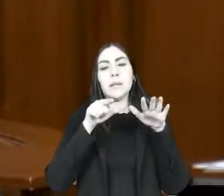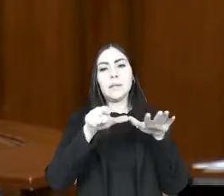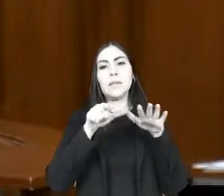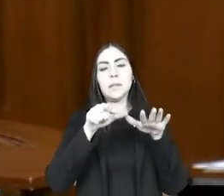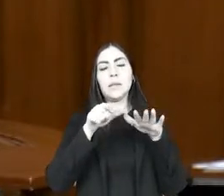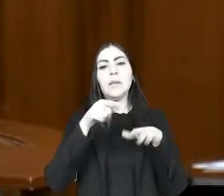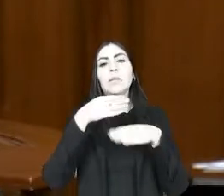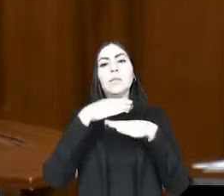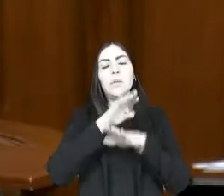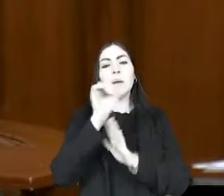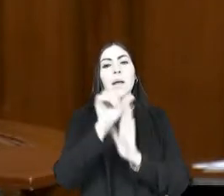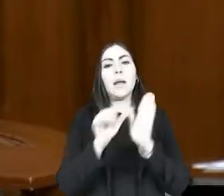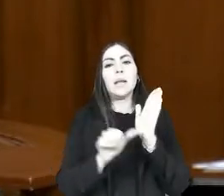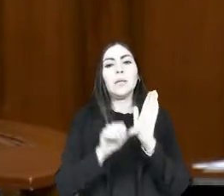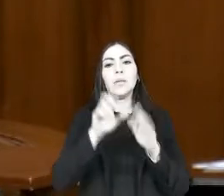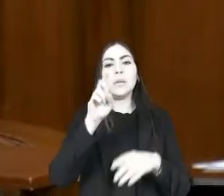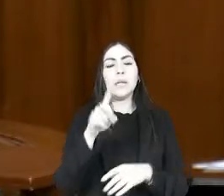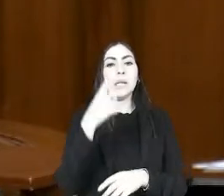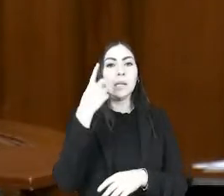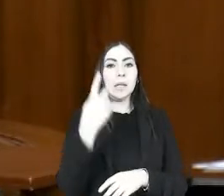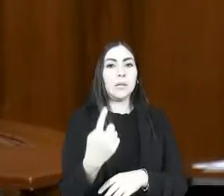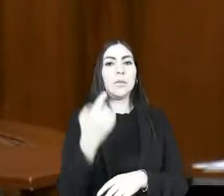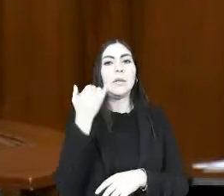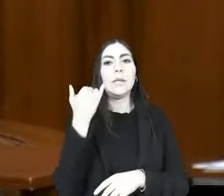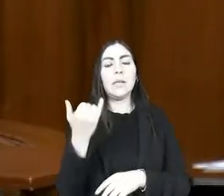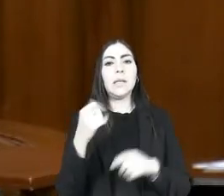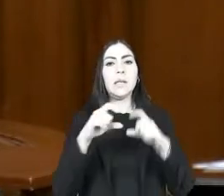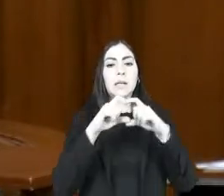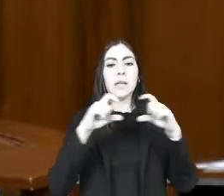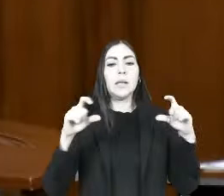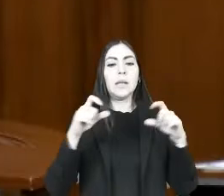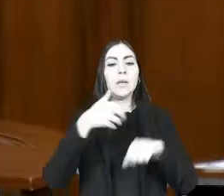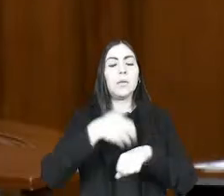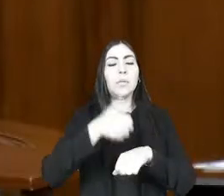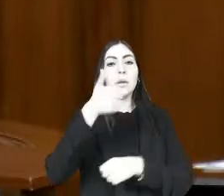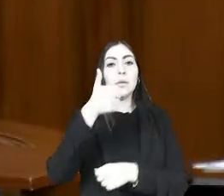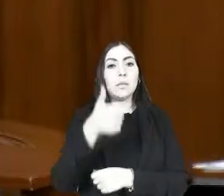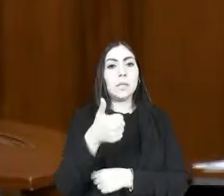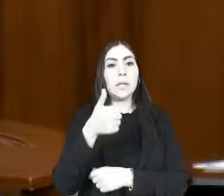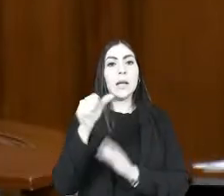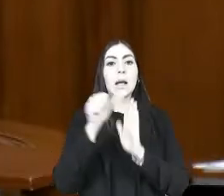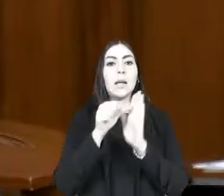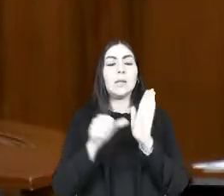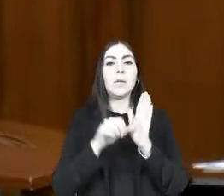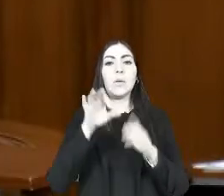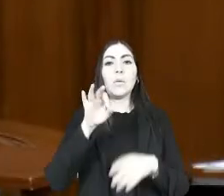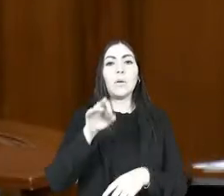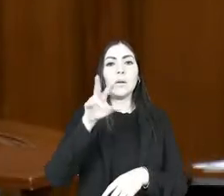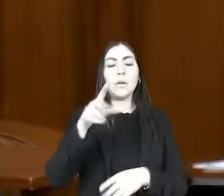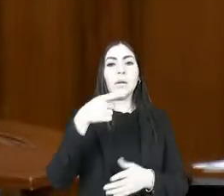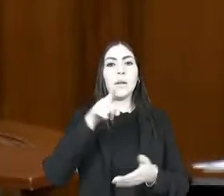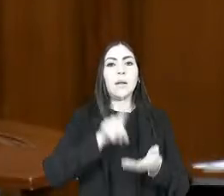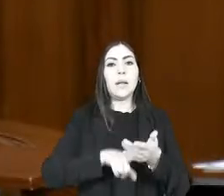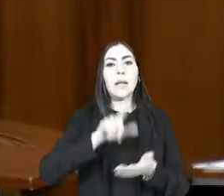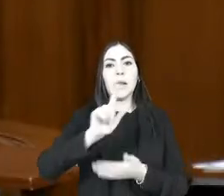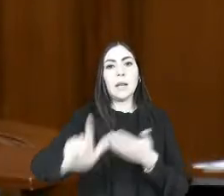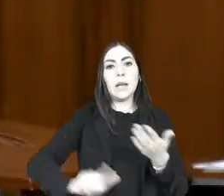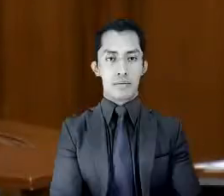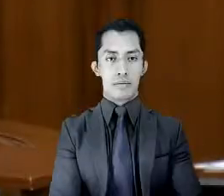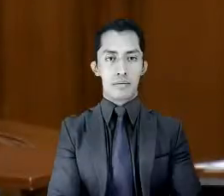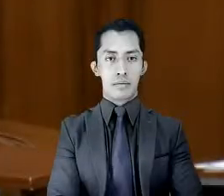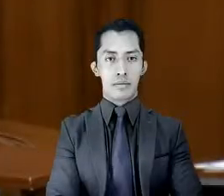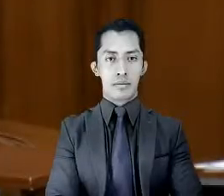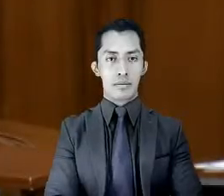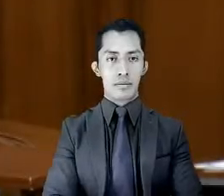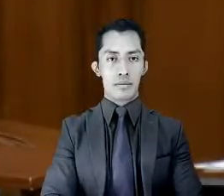del artículo 31 y la fracción sexta del artículo 48 de la Ley Orgánica Municipal